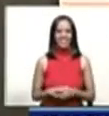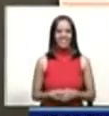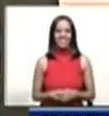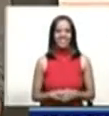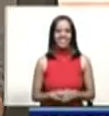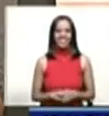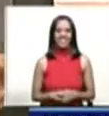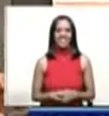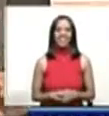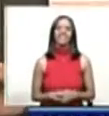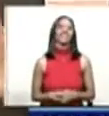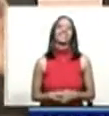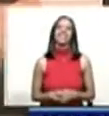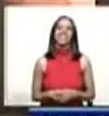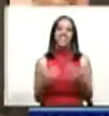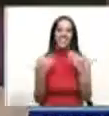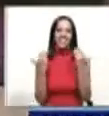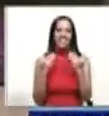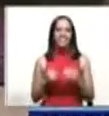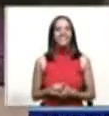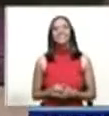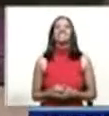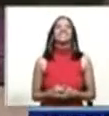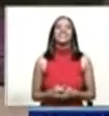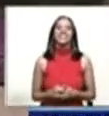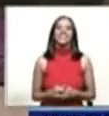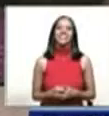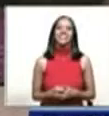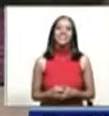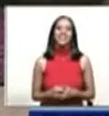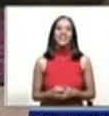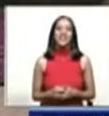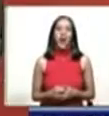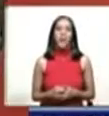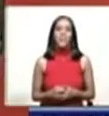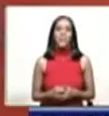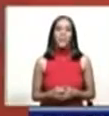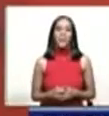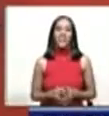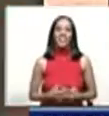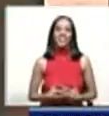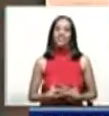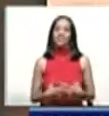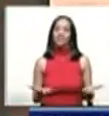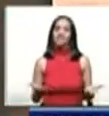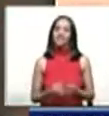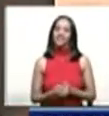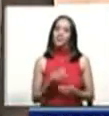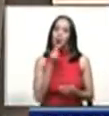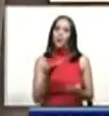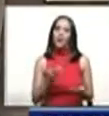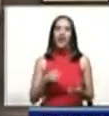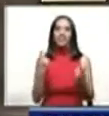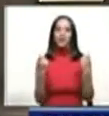Machete. Pero bueno, hace parte también de